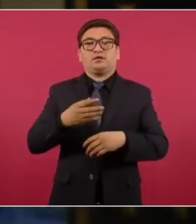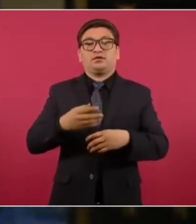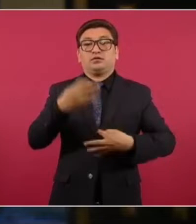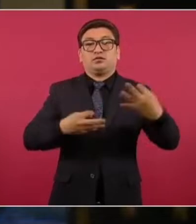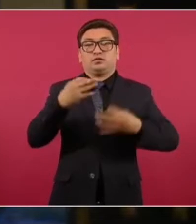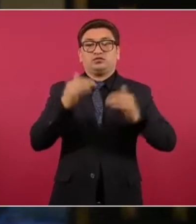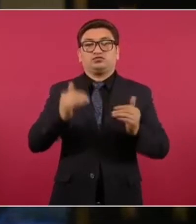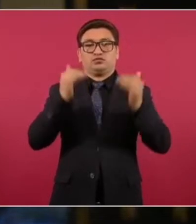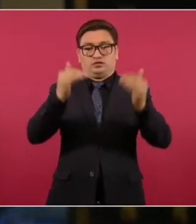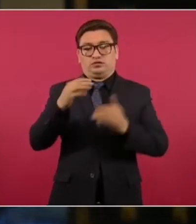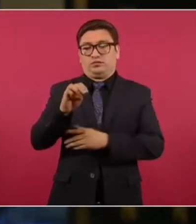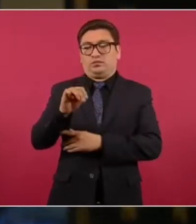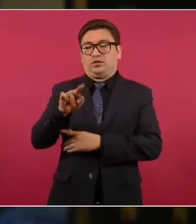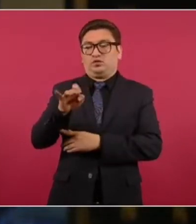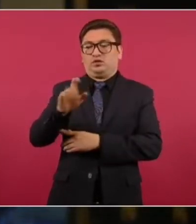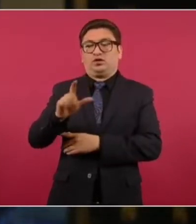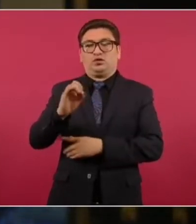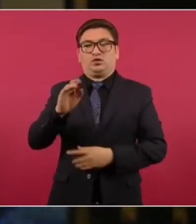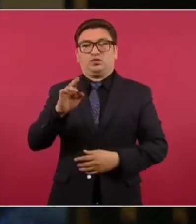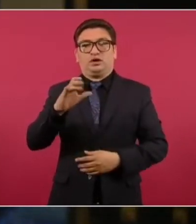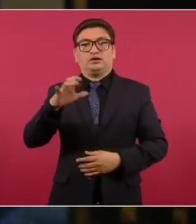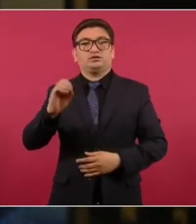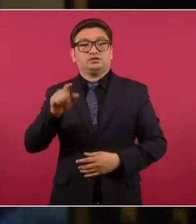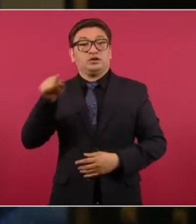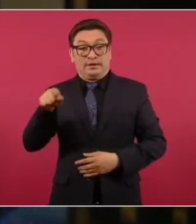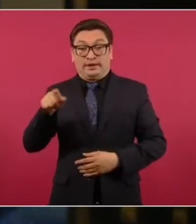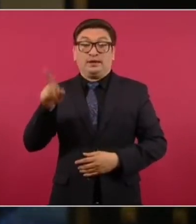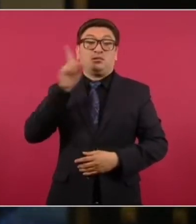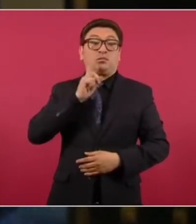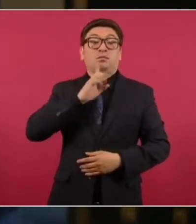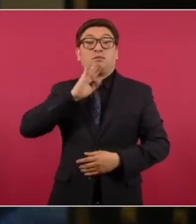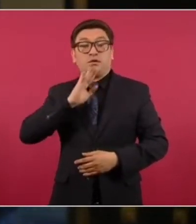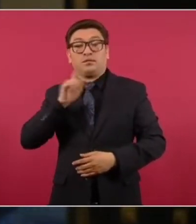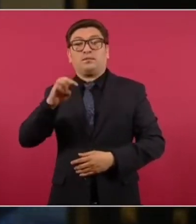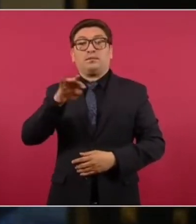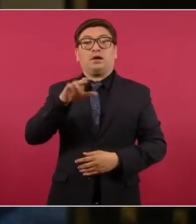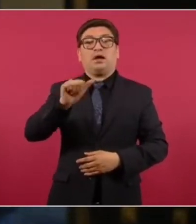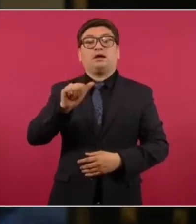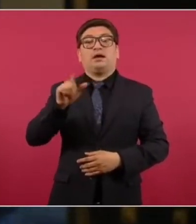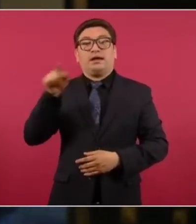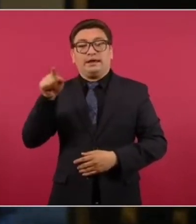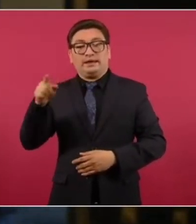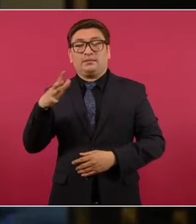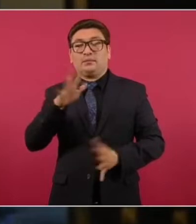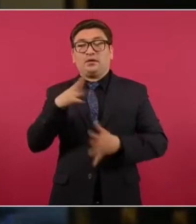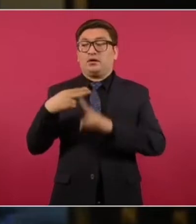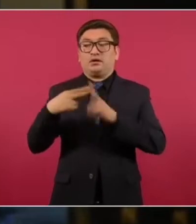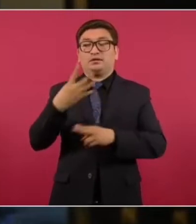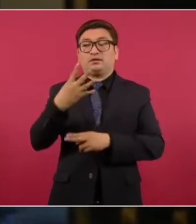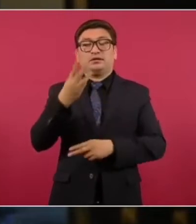Superior de la Ciudad de México, Manuel Horacio Cavazos López. La madre de las pequeñas, la señora Mariela Albarrán, tiene casi 3